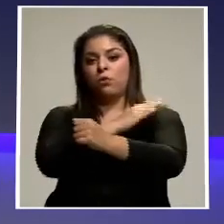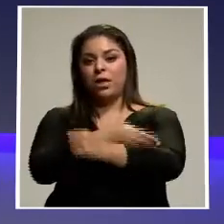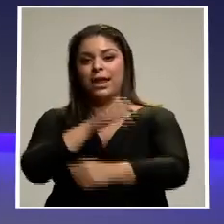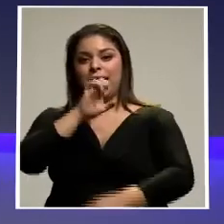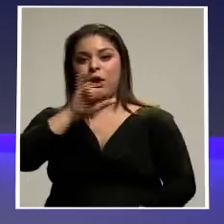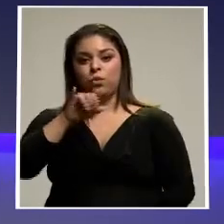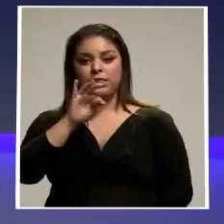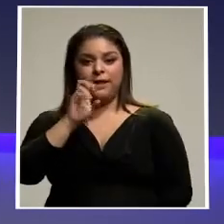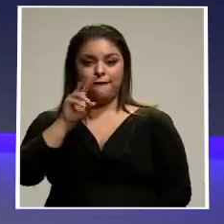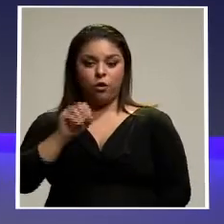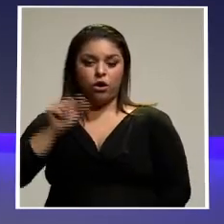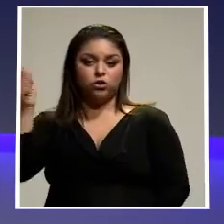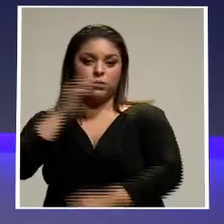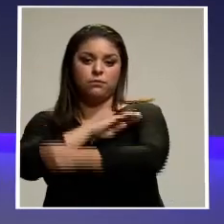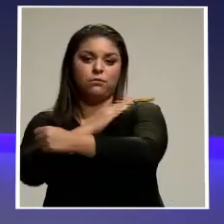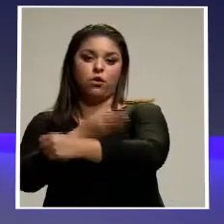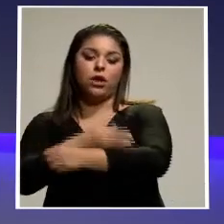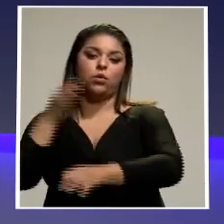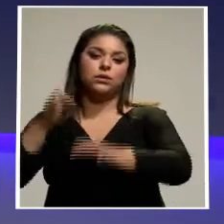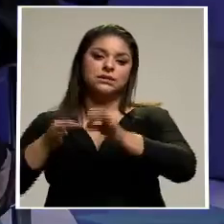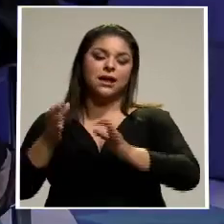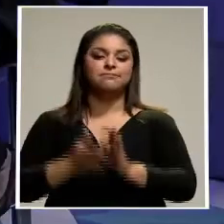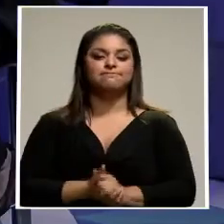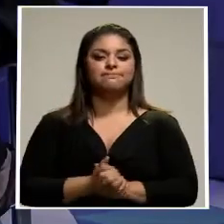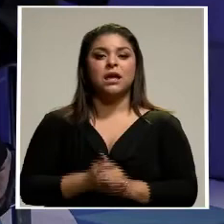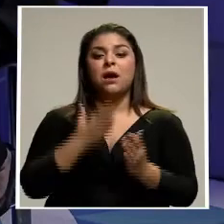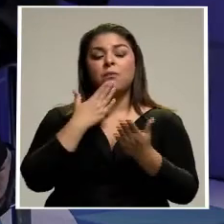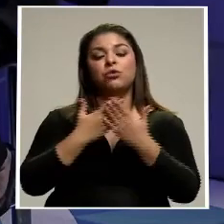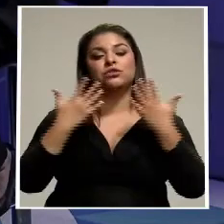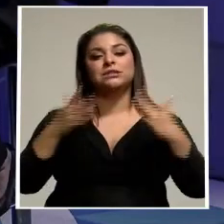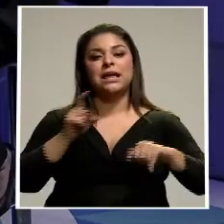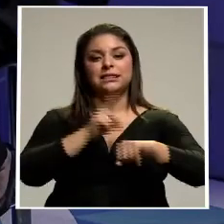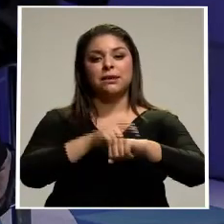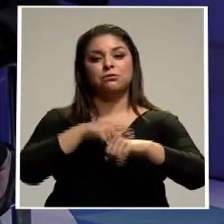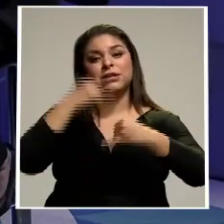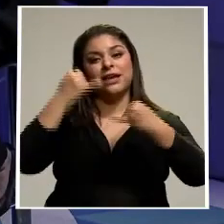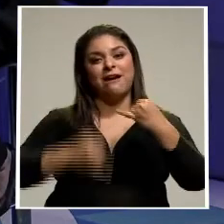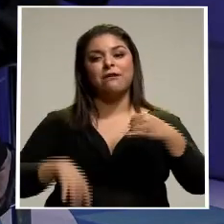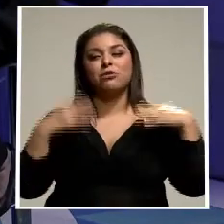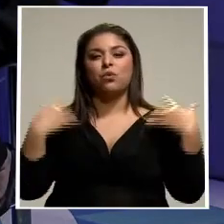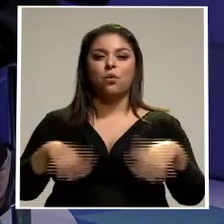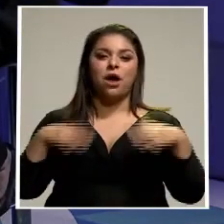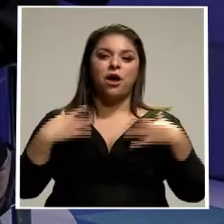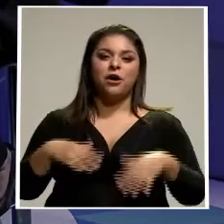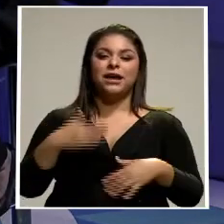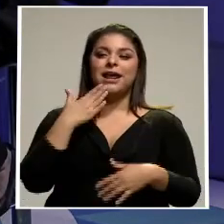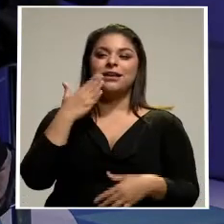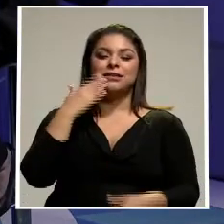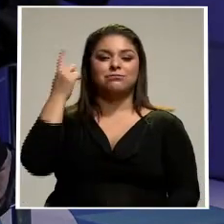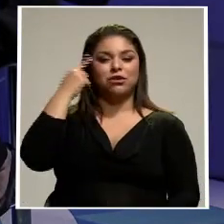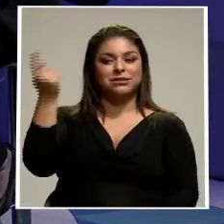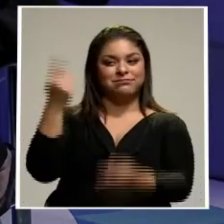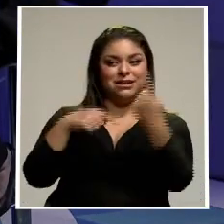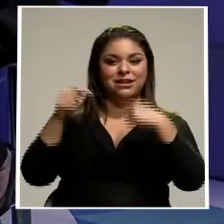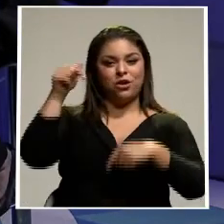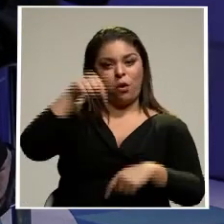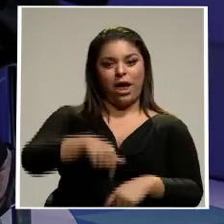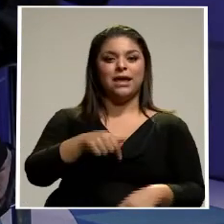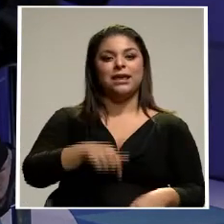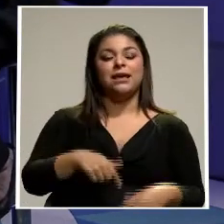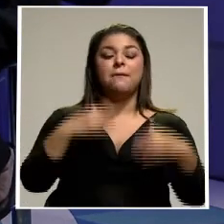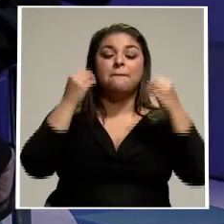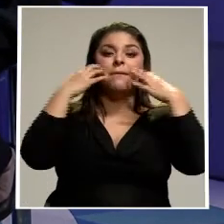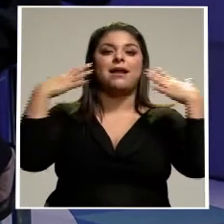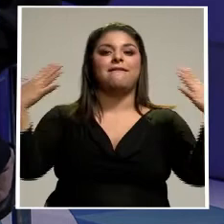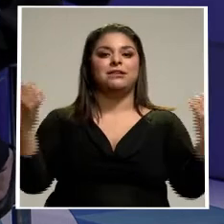Judicial. Se nos acabó el tiempo, doña Nancy, pero qué lujo tenerla hoy aquí, qué maravilla poder